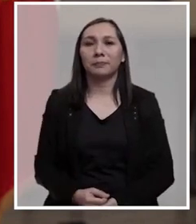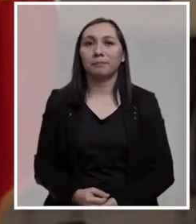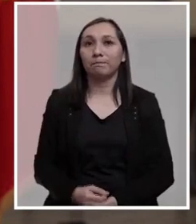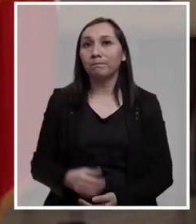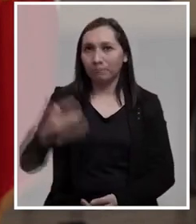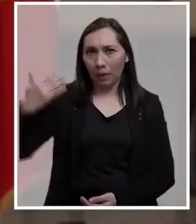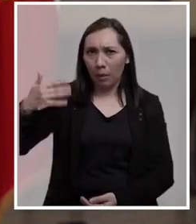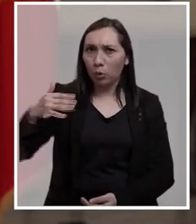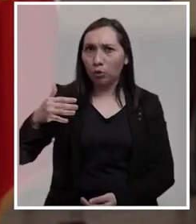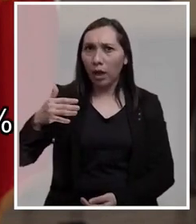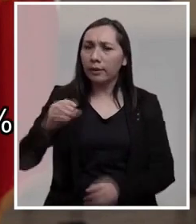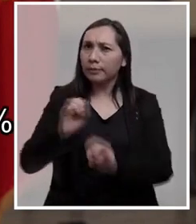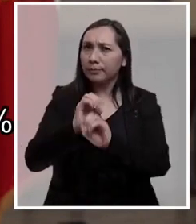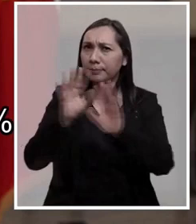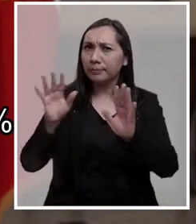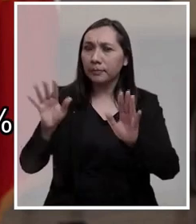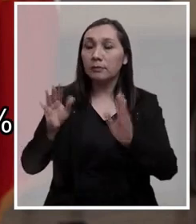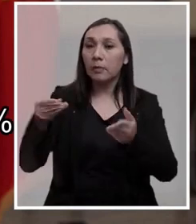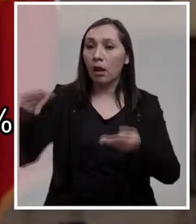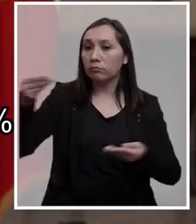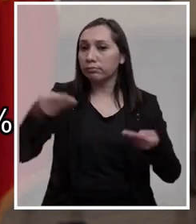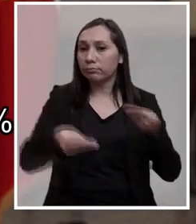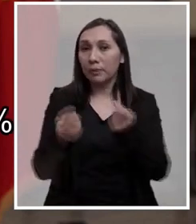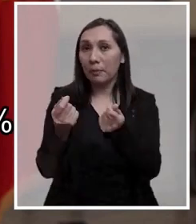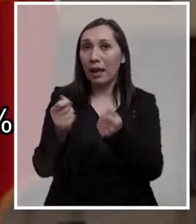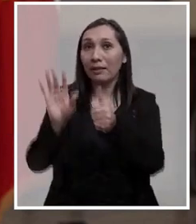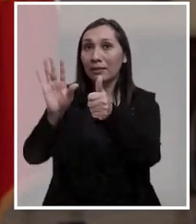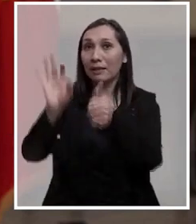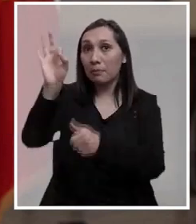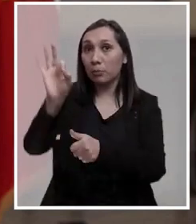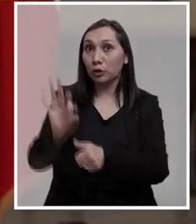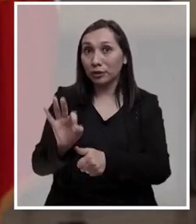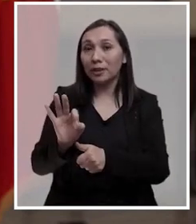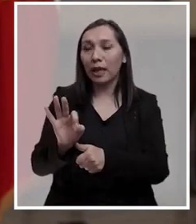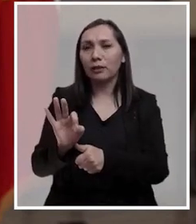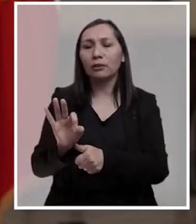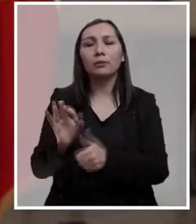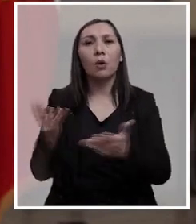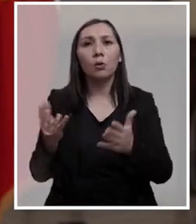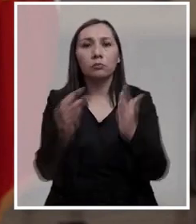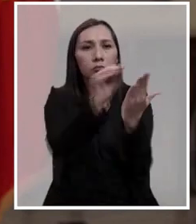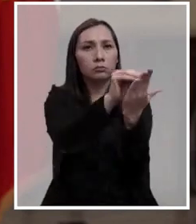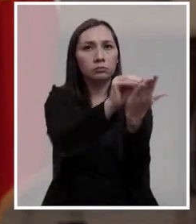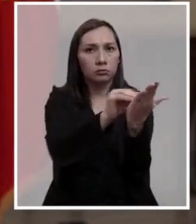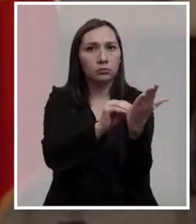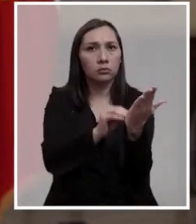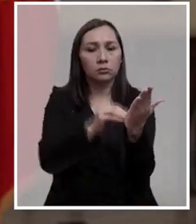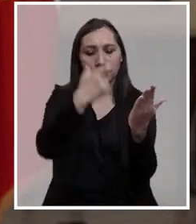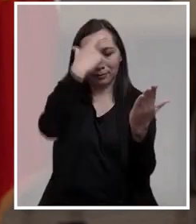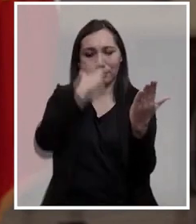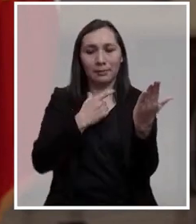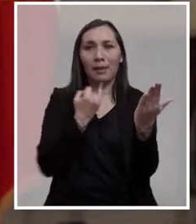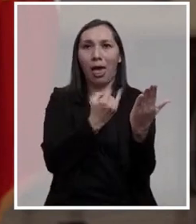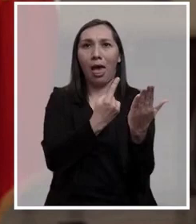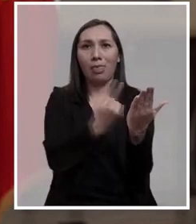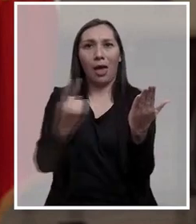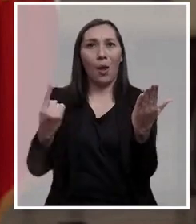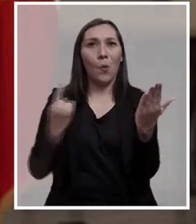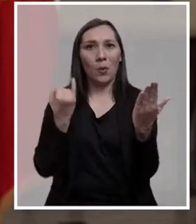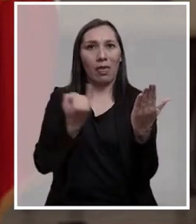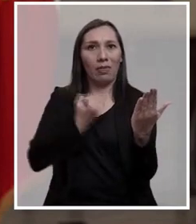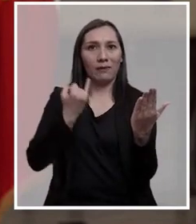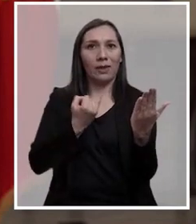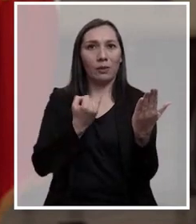es importante puntualizar que los aportes provenientes de este 6%. van a quedar registrados en las cuentas personales de Cada trabajador